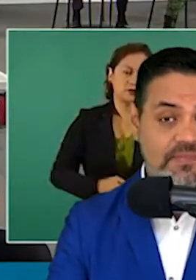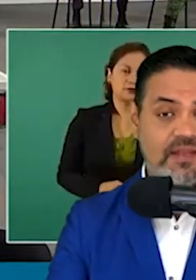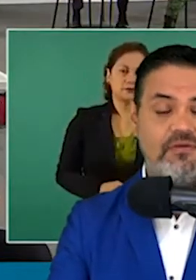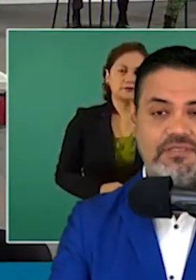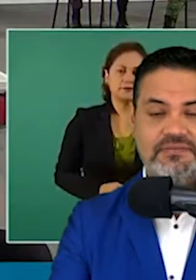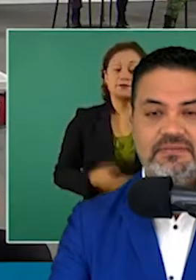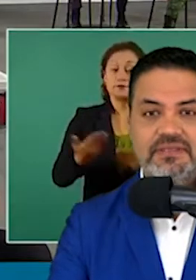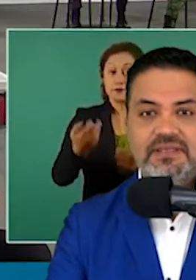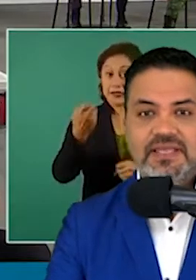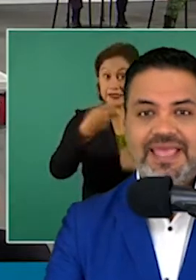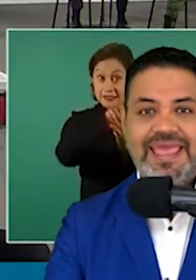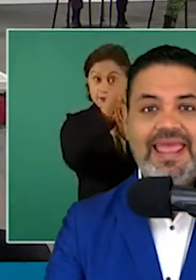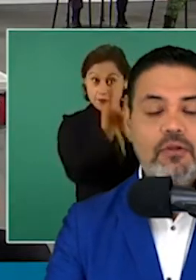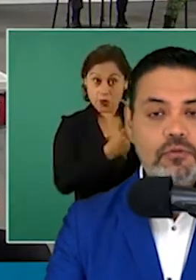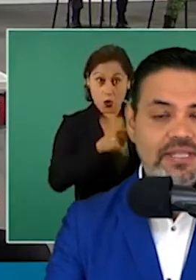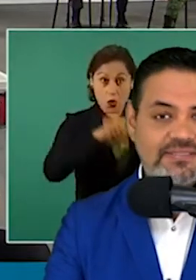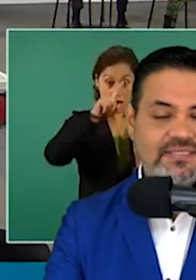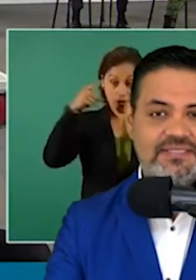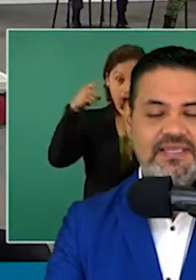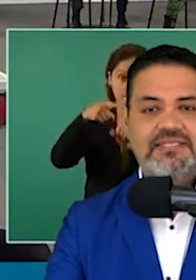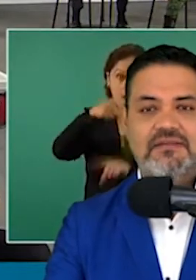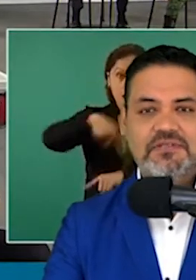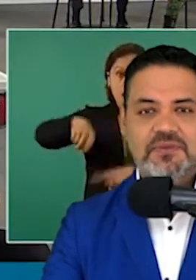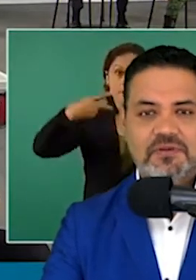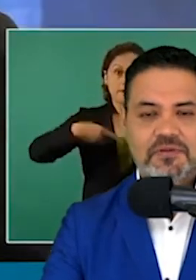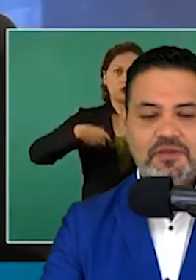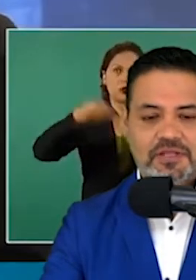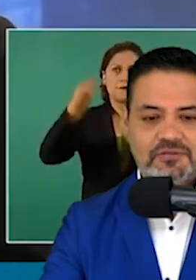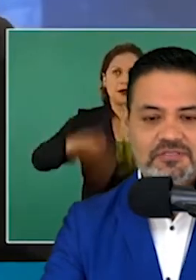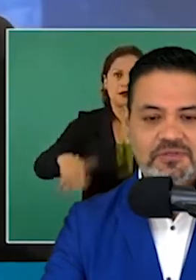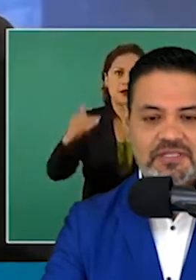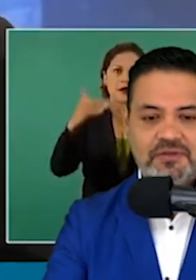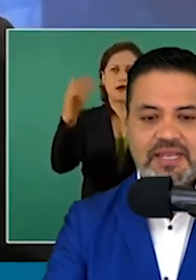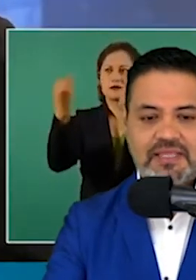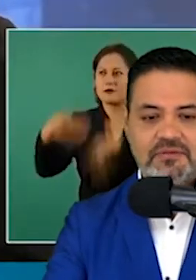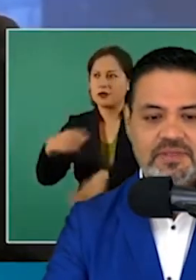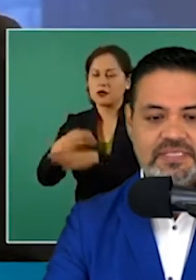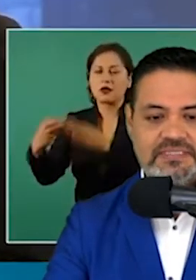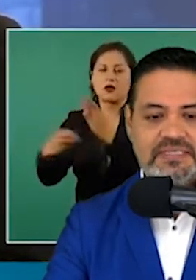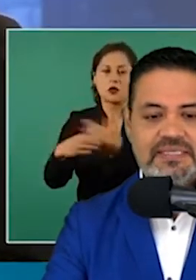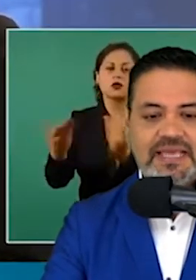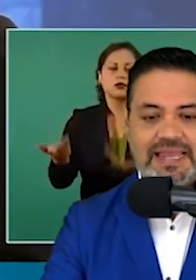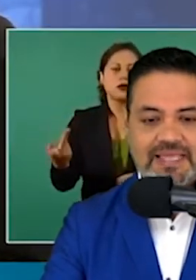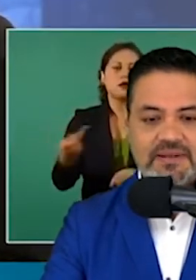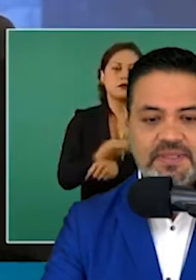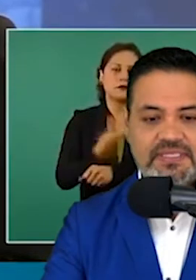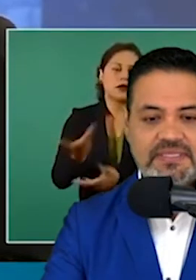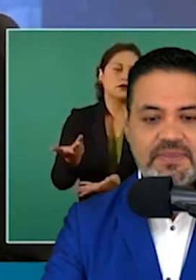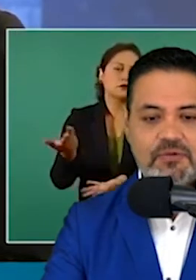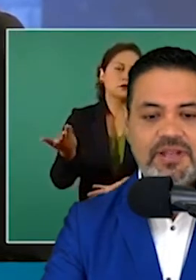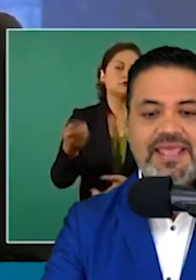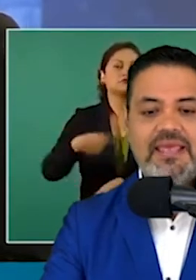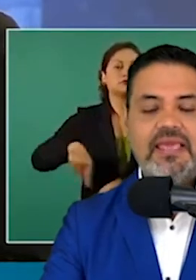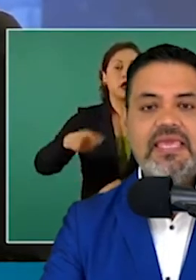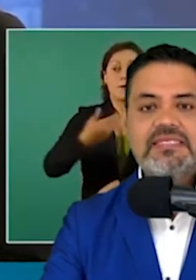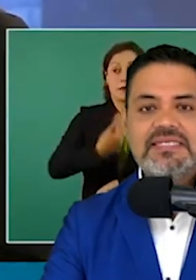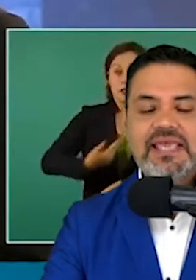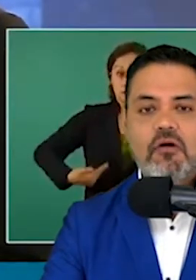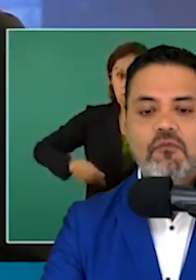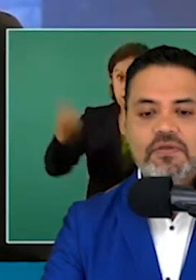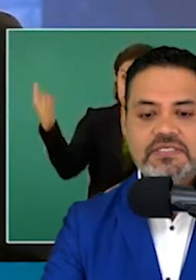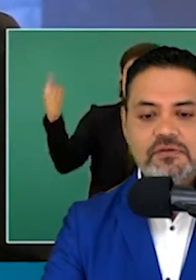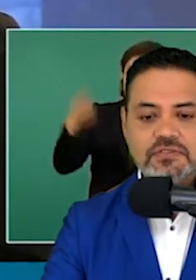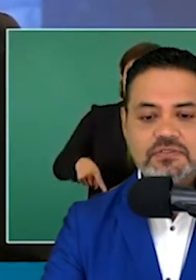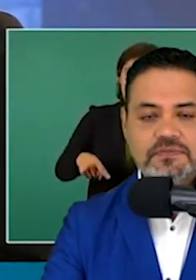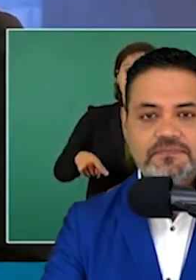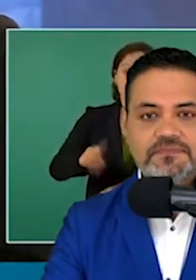el miércoles. El lunes, dice el Servicio Meteorológico Nacional, su director Alejandra Méndez enviaron, 15